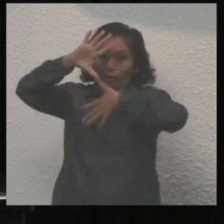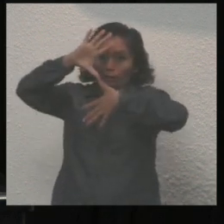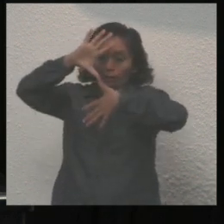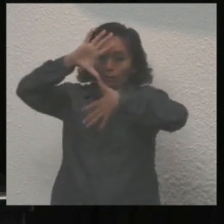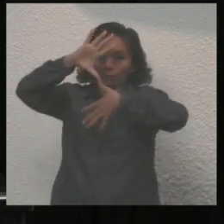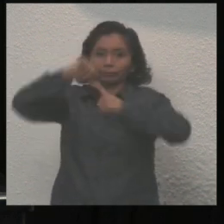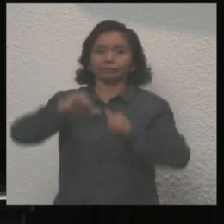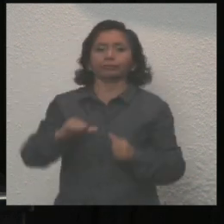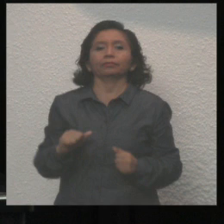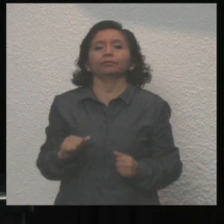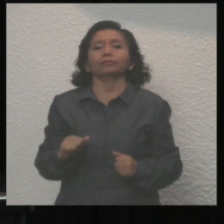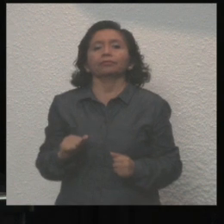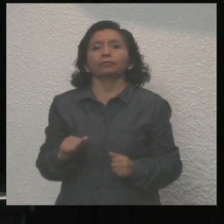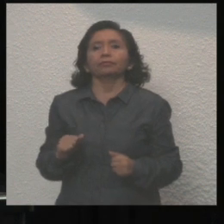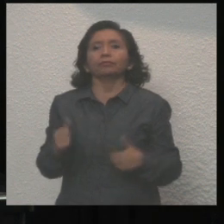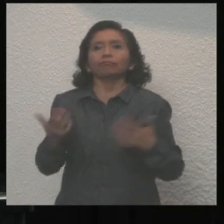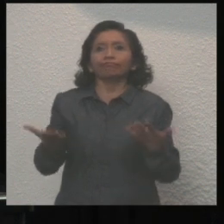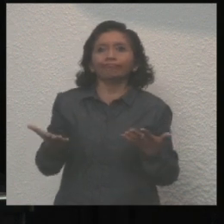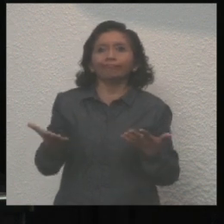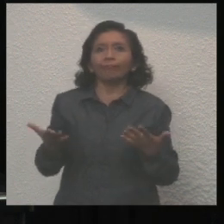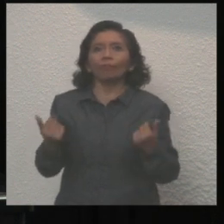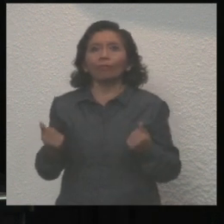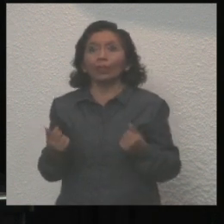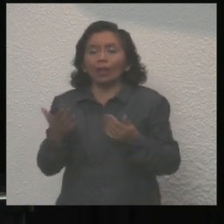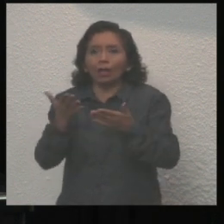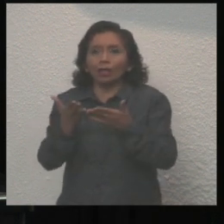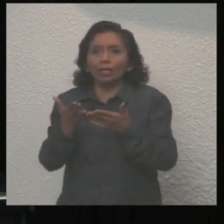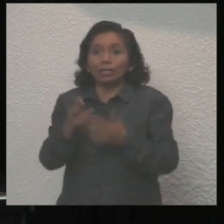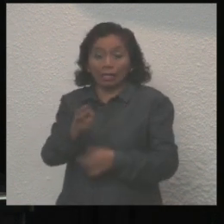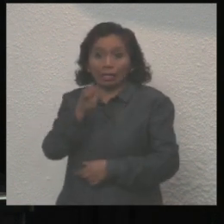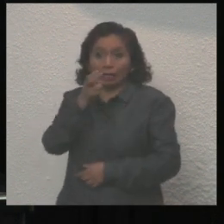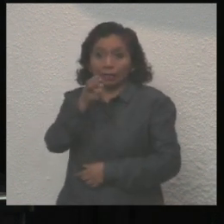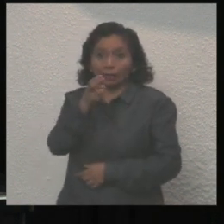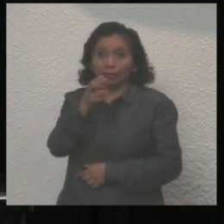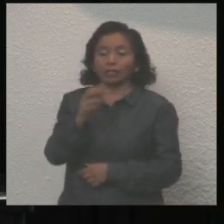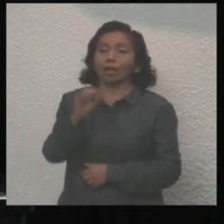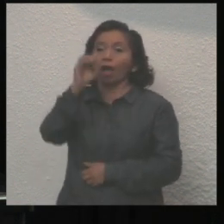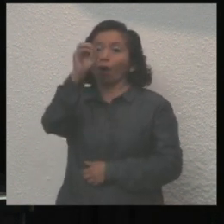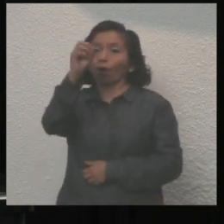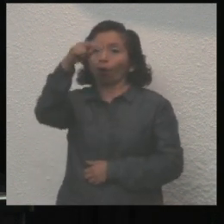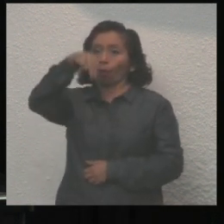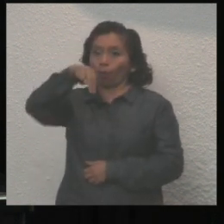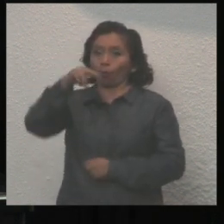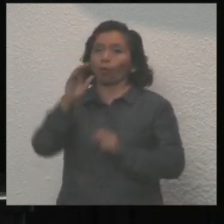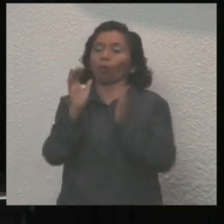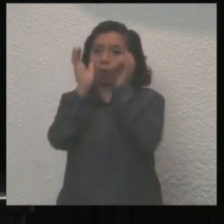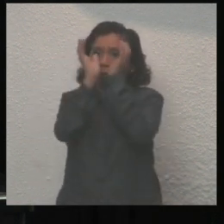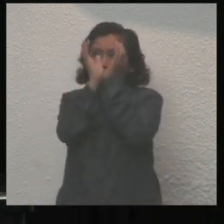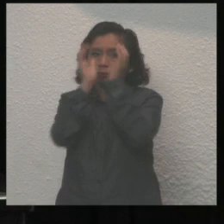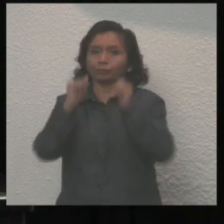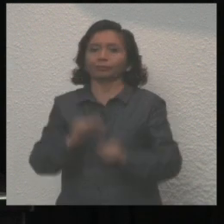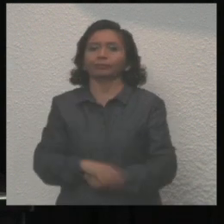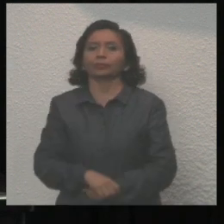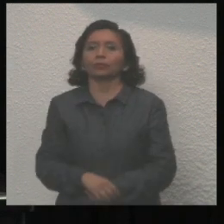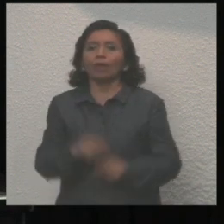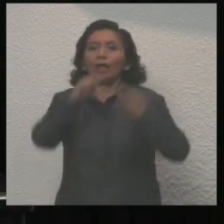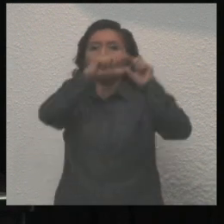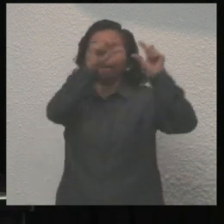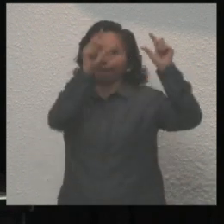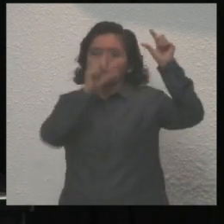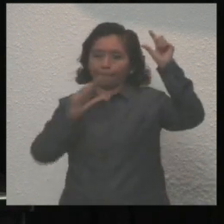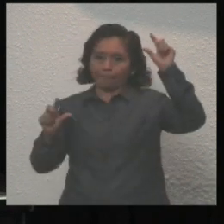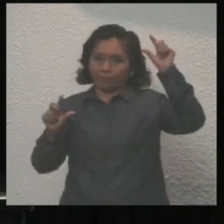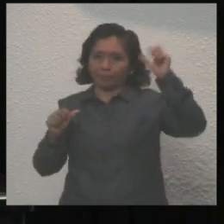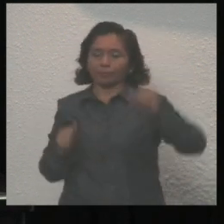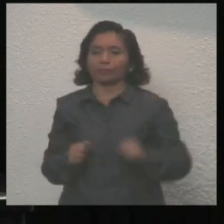CEPAL, organismo dependiente de la Organización de las Naciones Unidas, la ONU, México y la